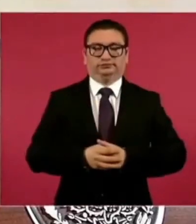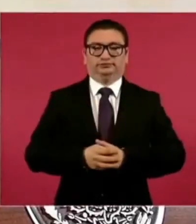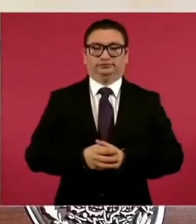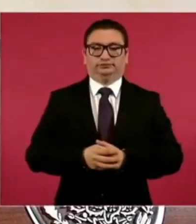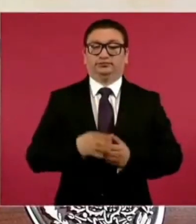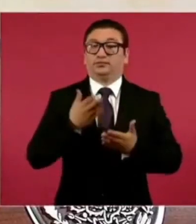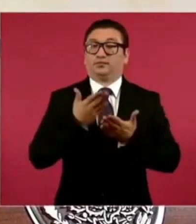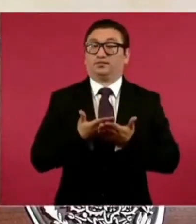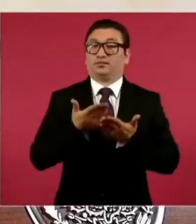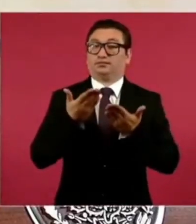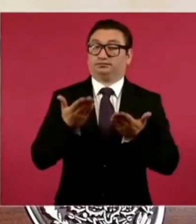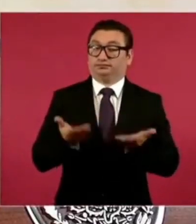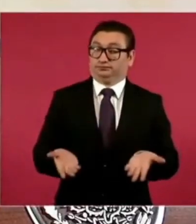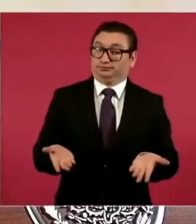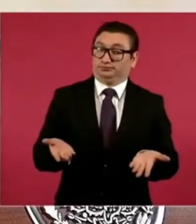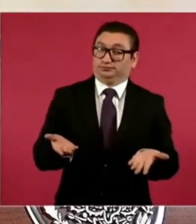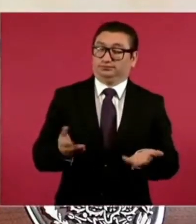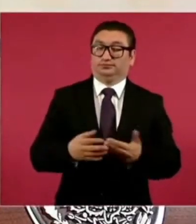Ahora resulta